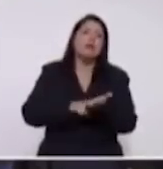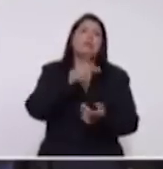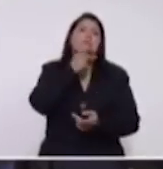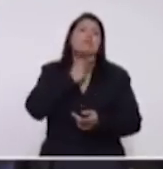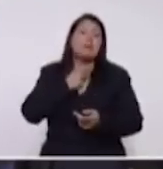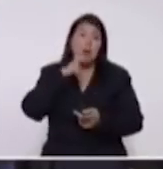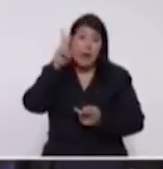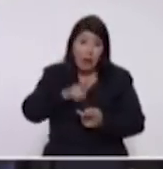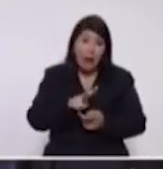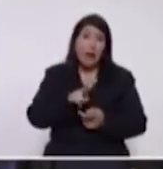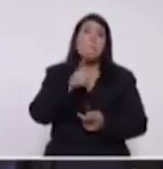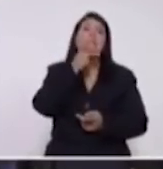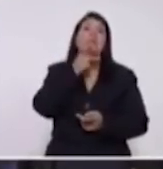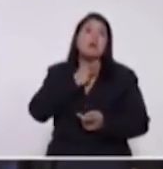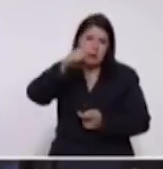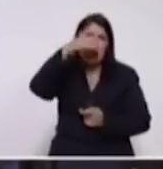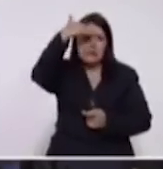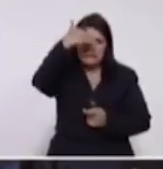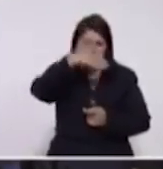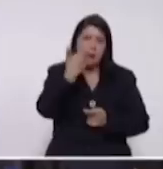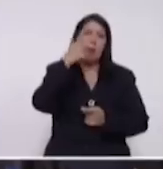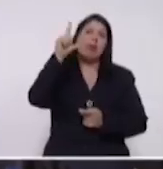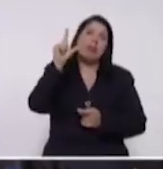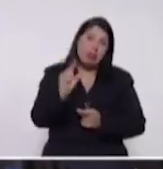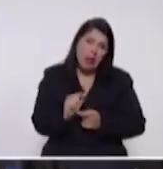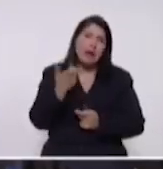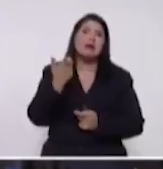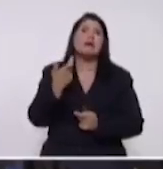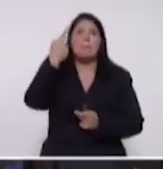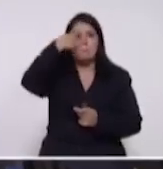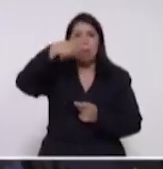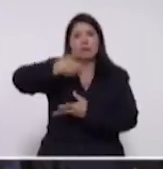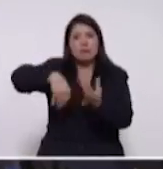tan importantes para las finanzas públicas